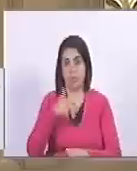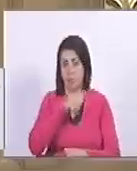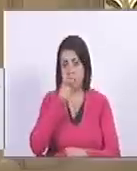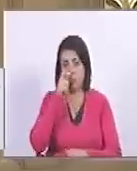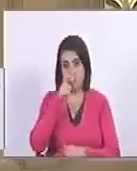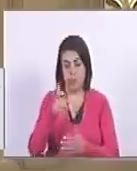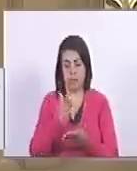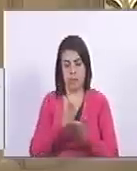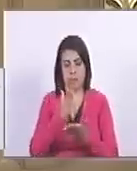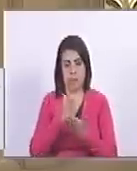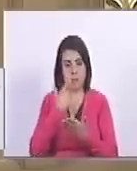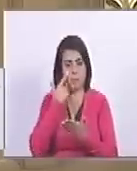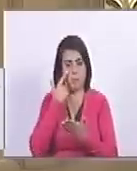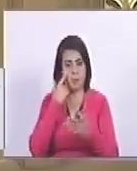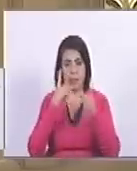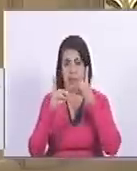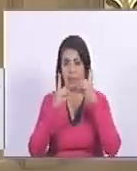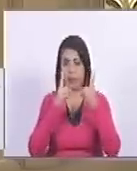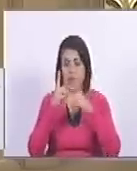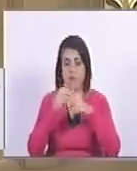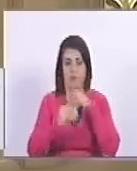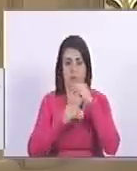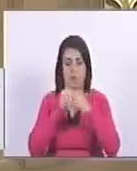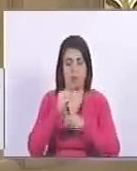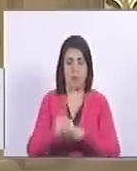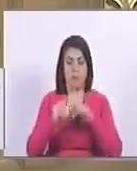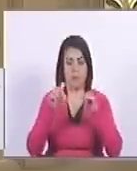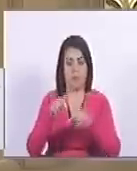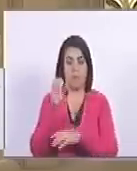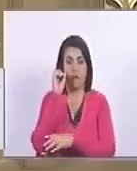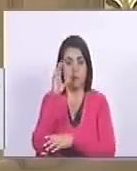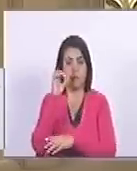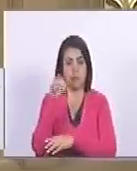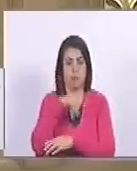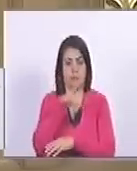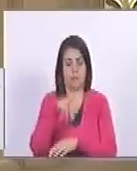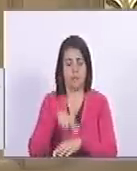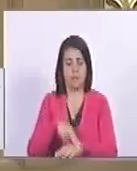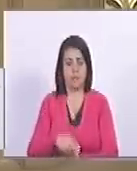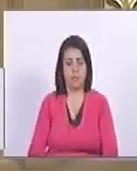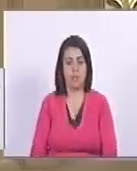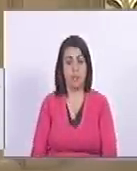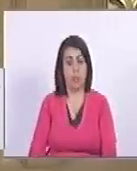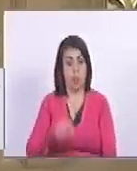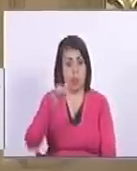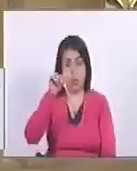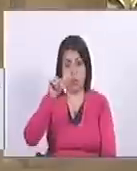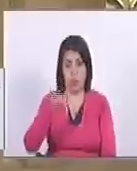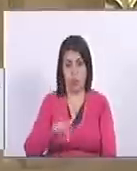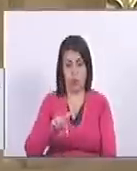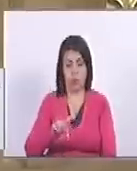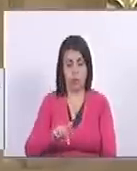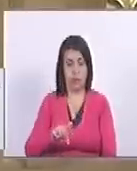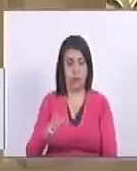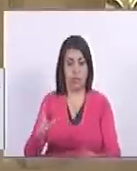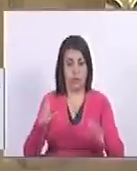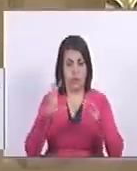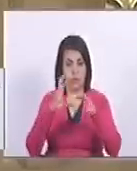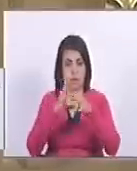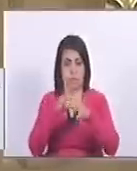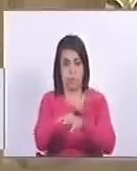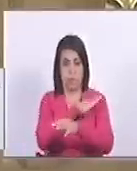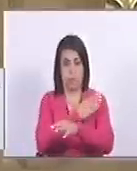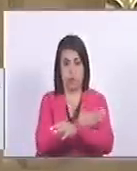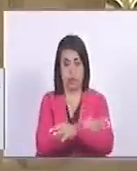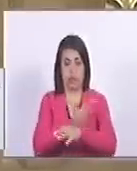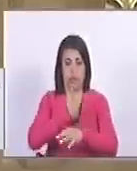que siempre está pendiente de los debates, del quehacer de esta Asamblea Nacional. El día de hoy nos unen los poderes creadores